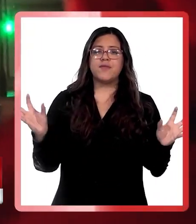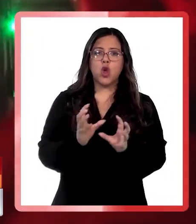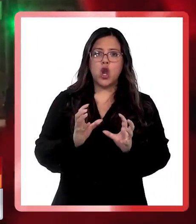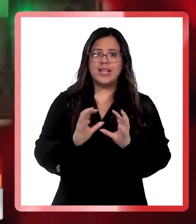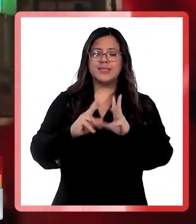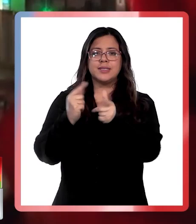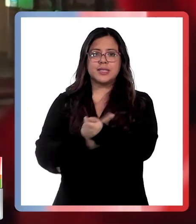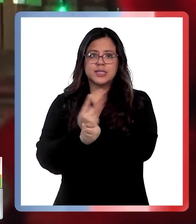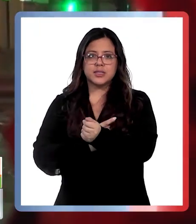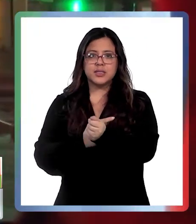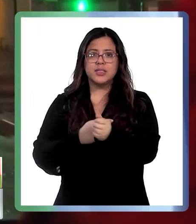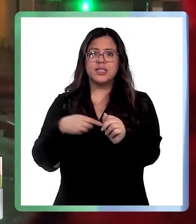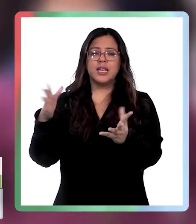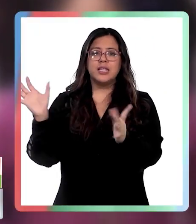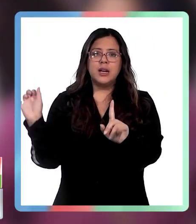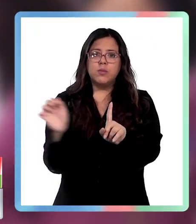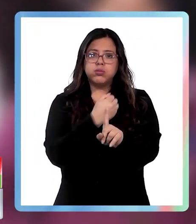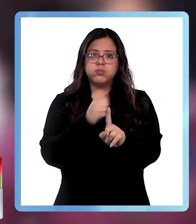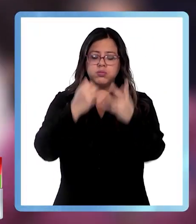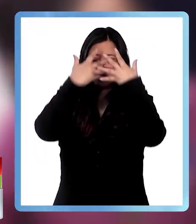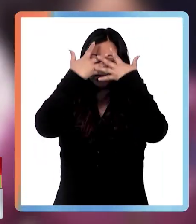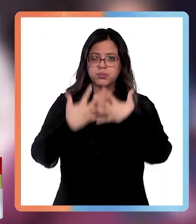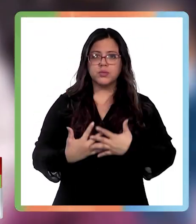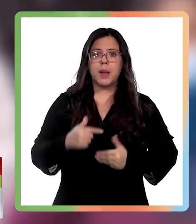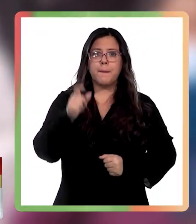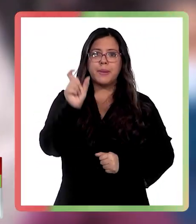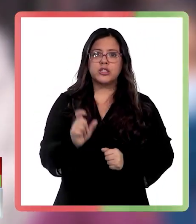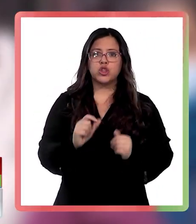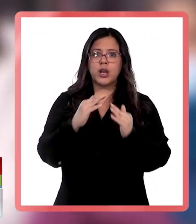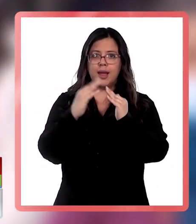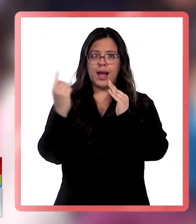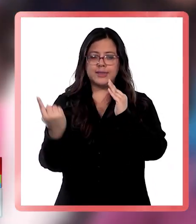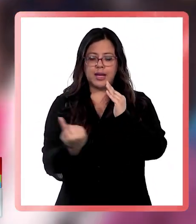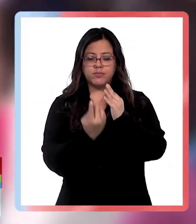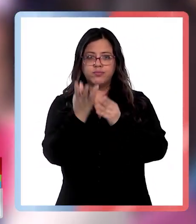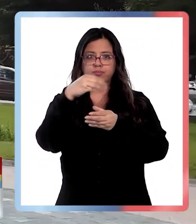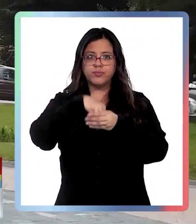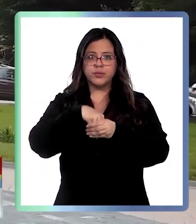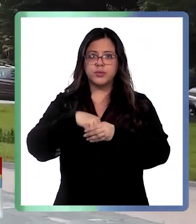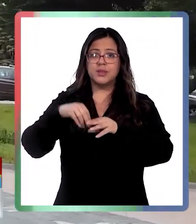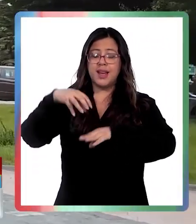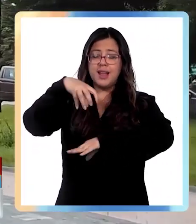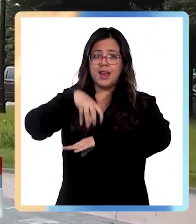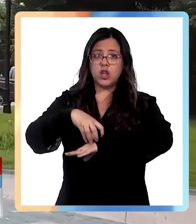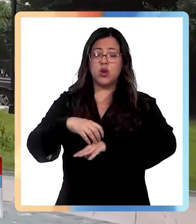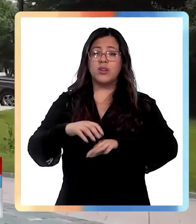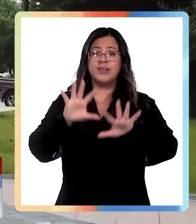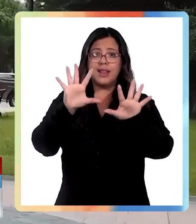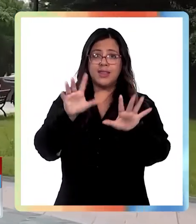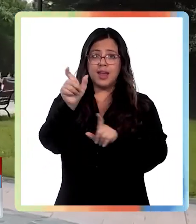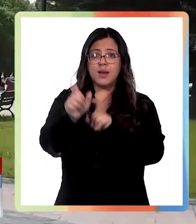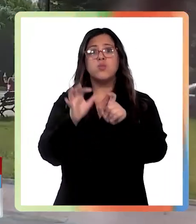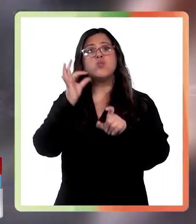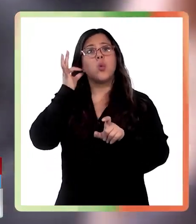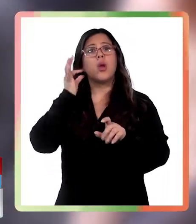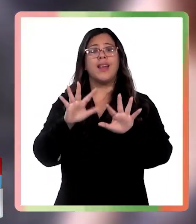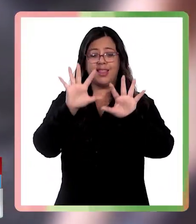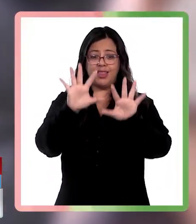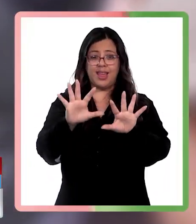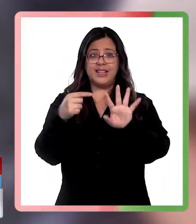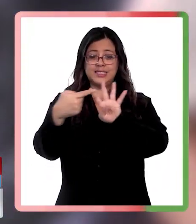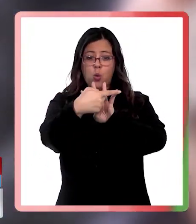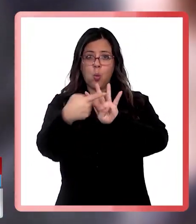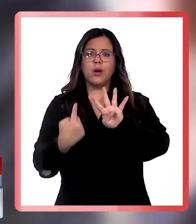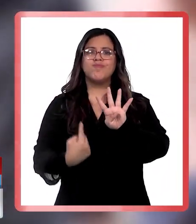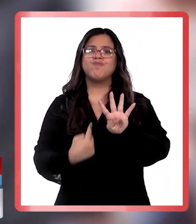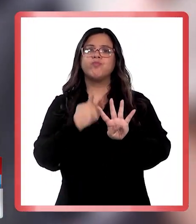violencia intrafamiliar es todo maltrato que afecte a la integridad de una persona al interior de un hogar. En el caso de la región, 4 de cada 10 mujeres